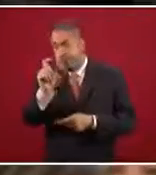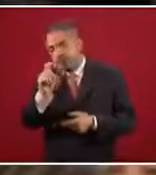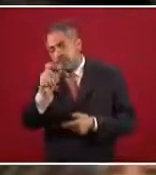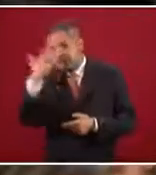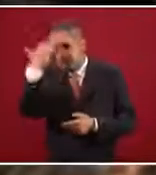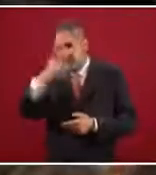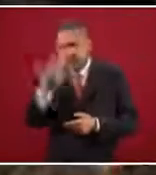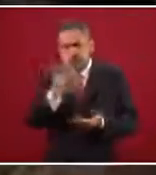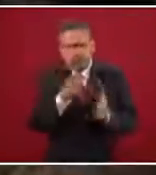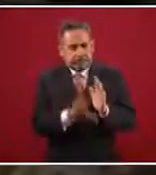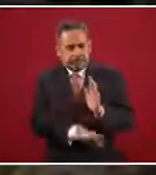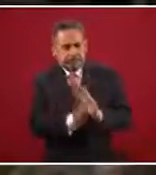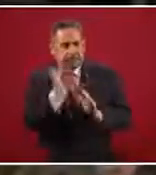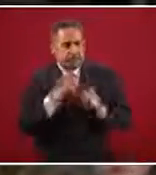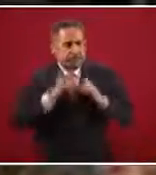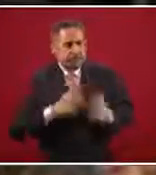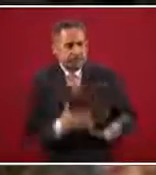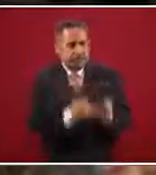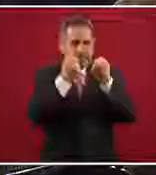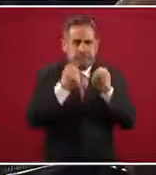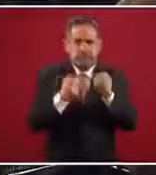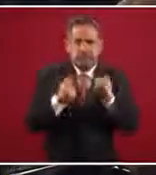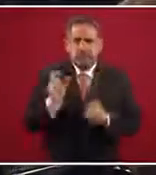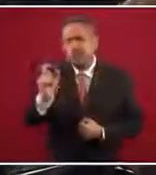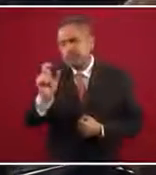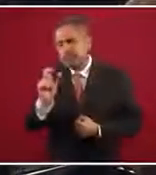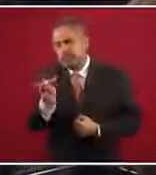pudiera llegar a donde están los cuerpos gracias